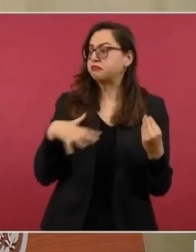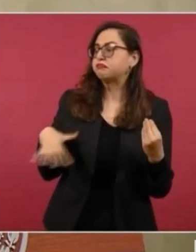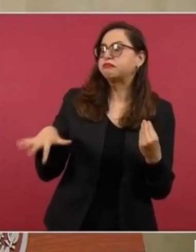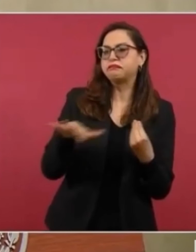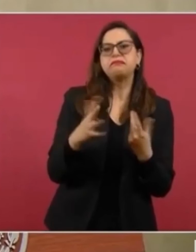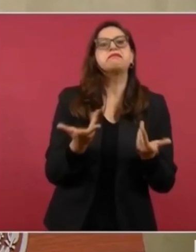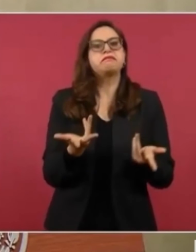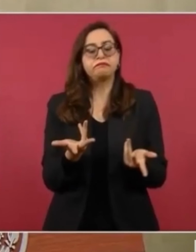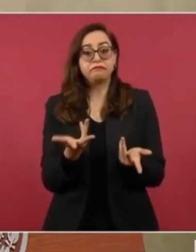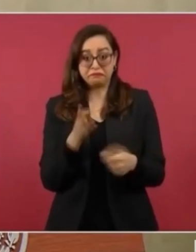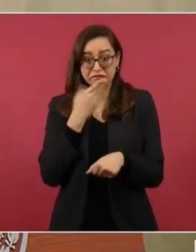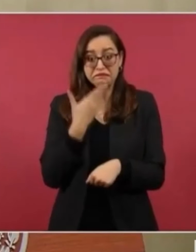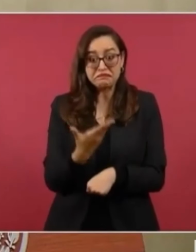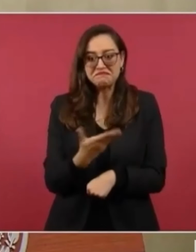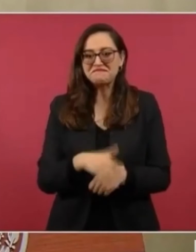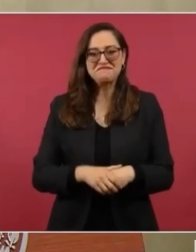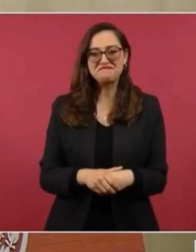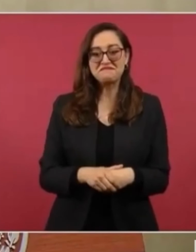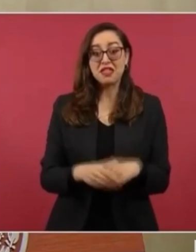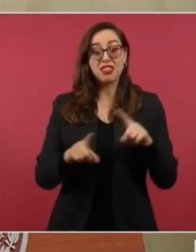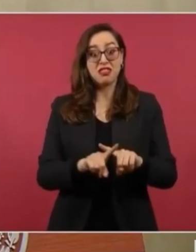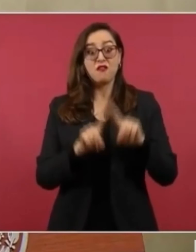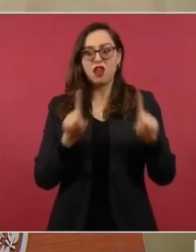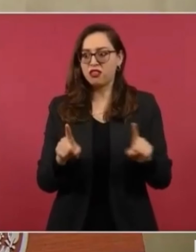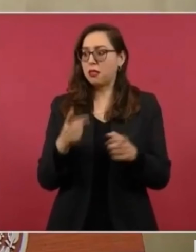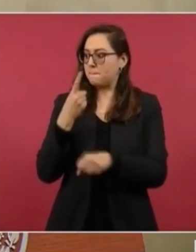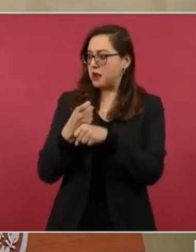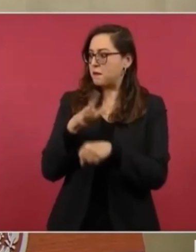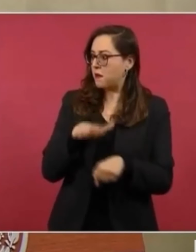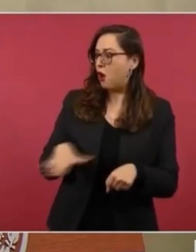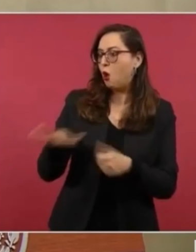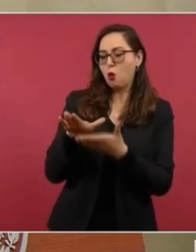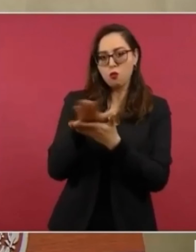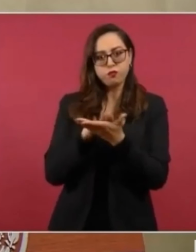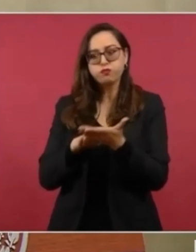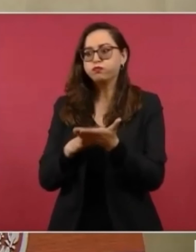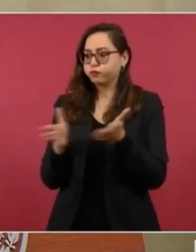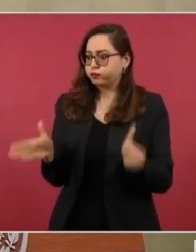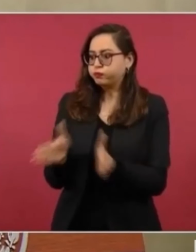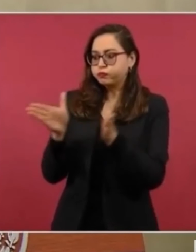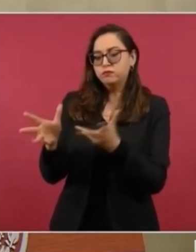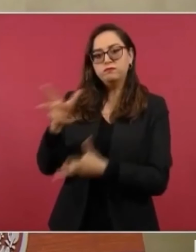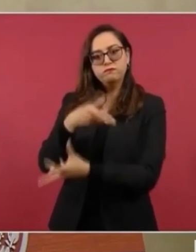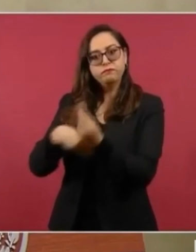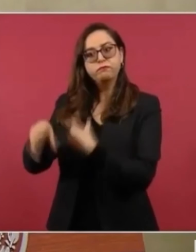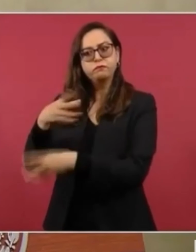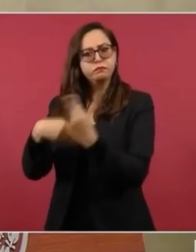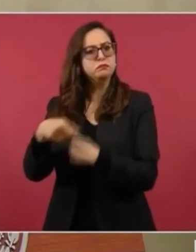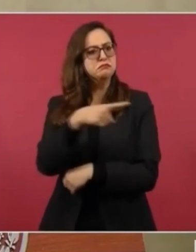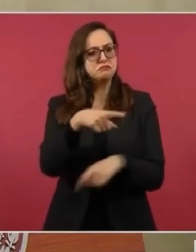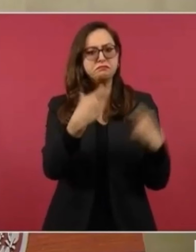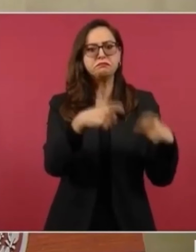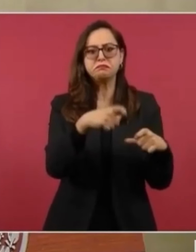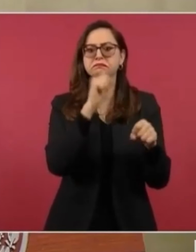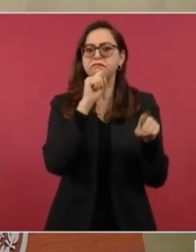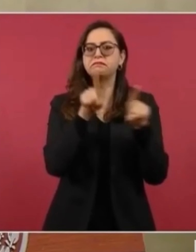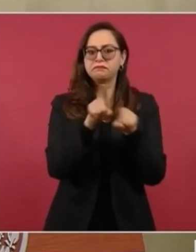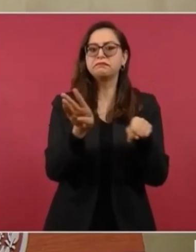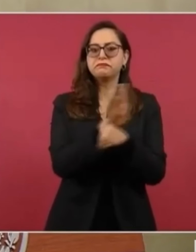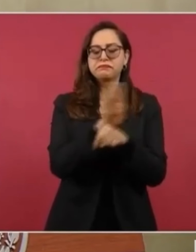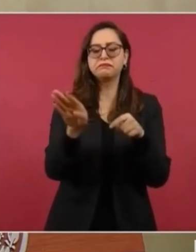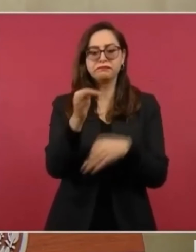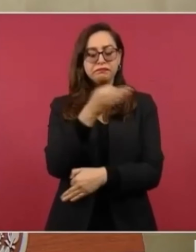trabajadoras. Los Estados Unidos ha hecho inversiones históricas bipartidistas en infraestructura, innovación, que ya